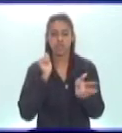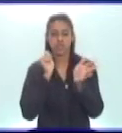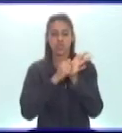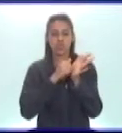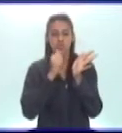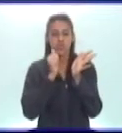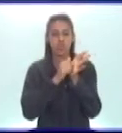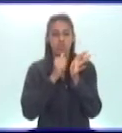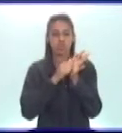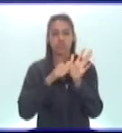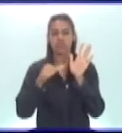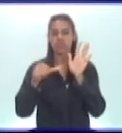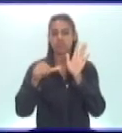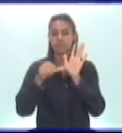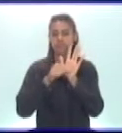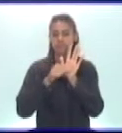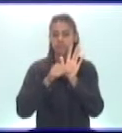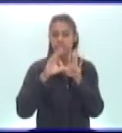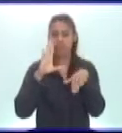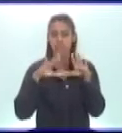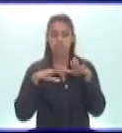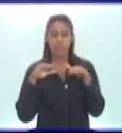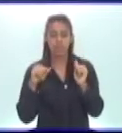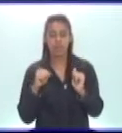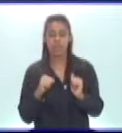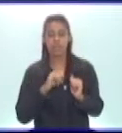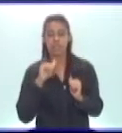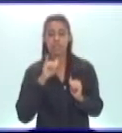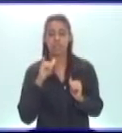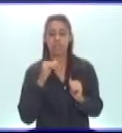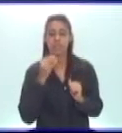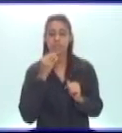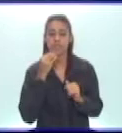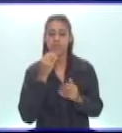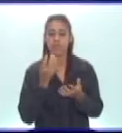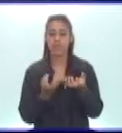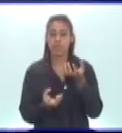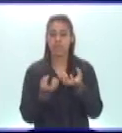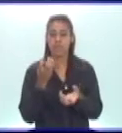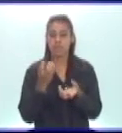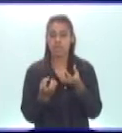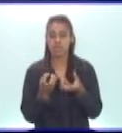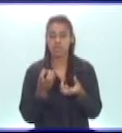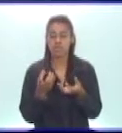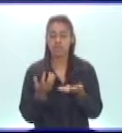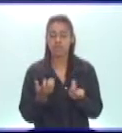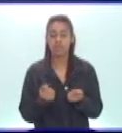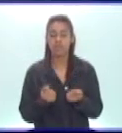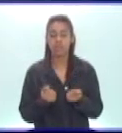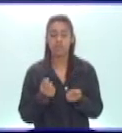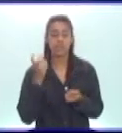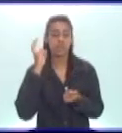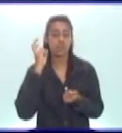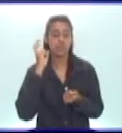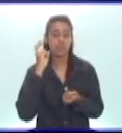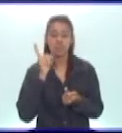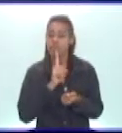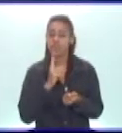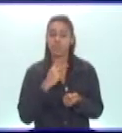puerta o el timbre, pero también podríamos estar en la cocina y ahí podríamos obtener sonidos no